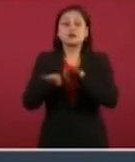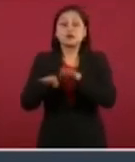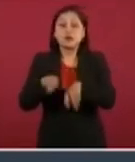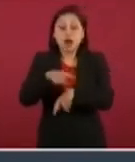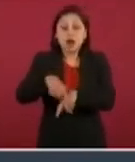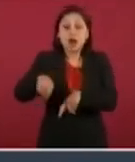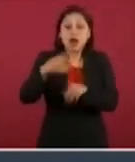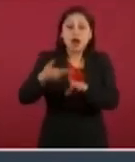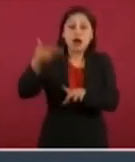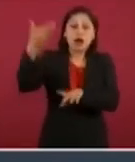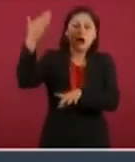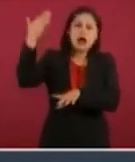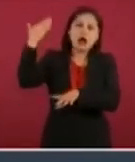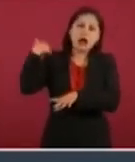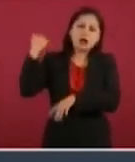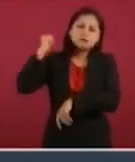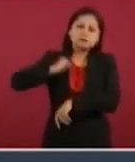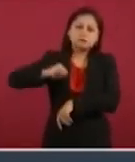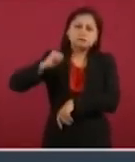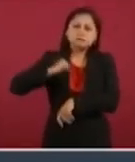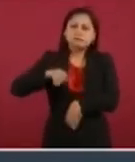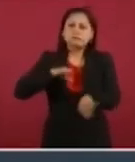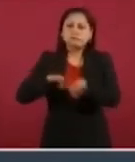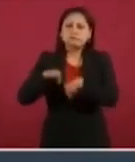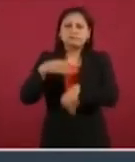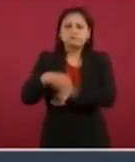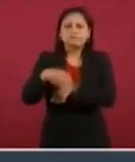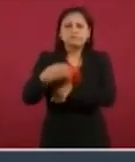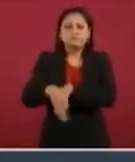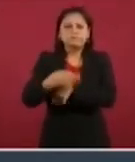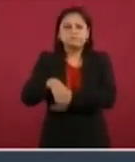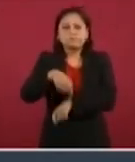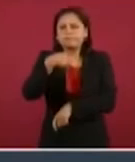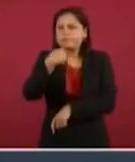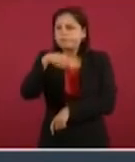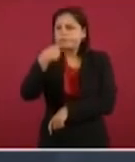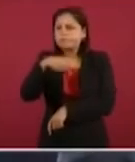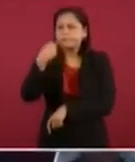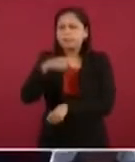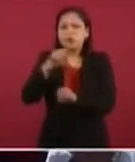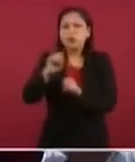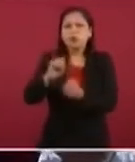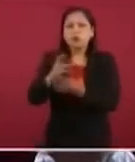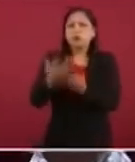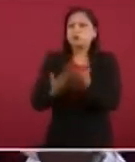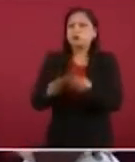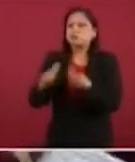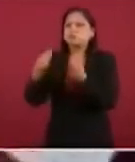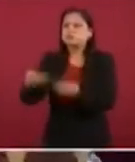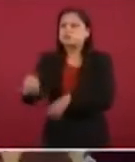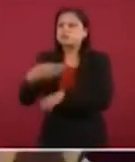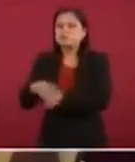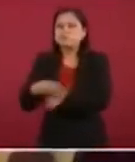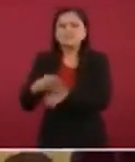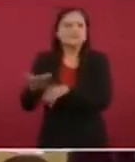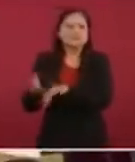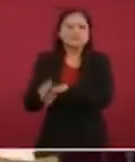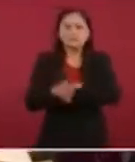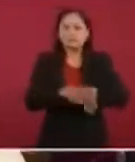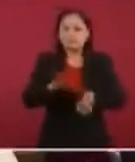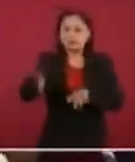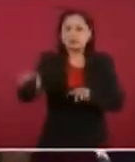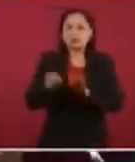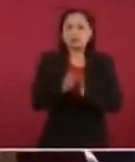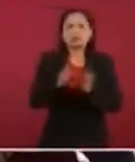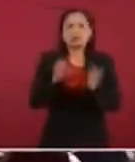tiempo laborando como eventuales y por honorarios. El presupuesto para